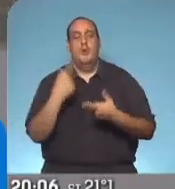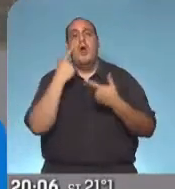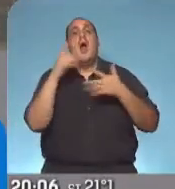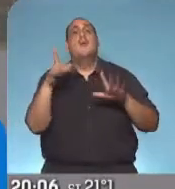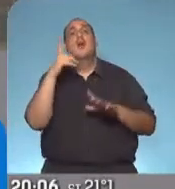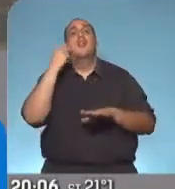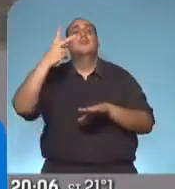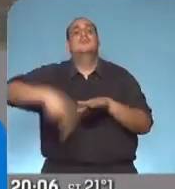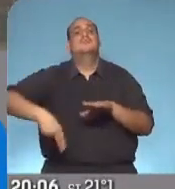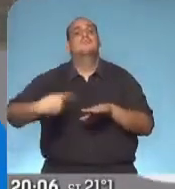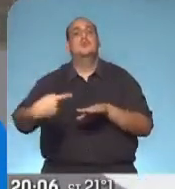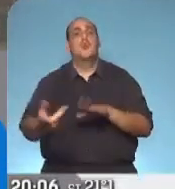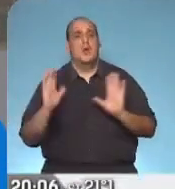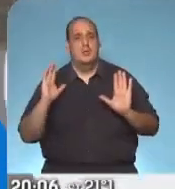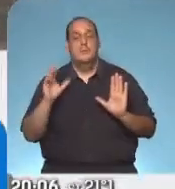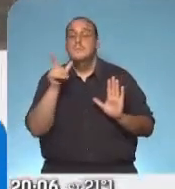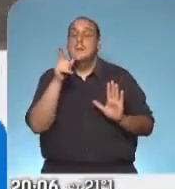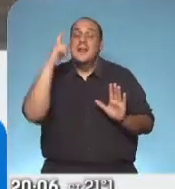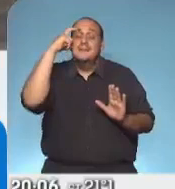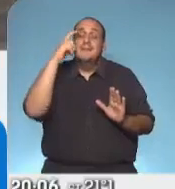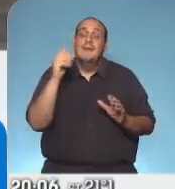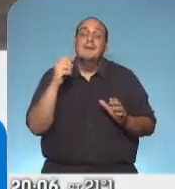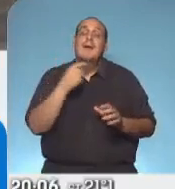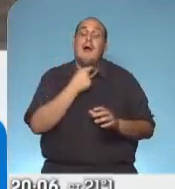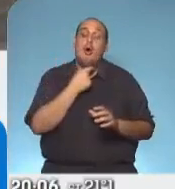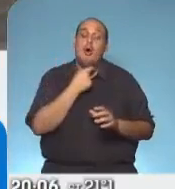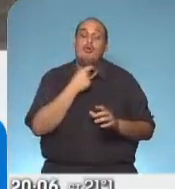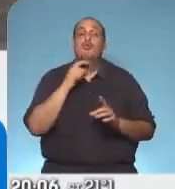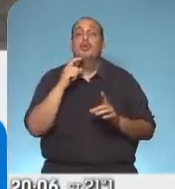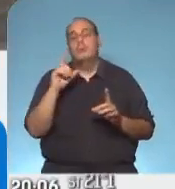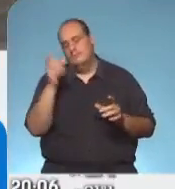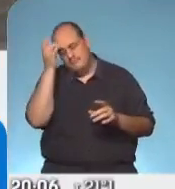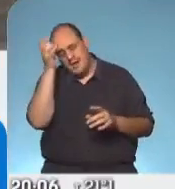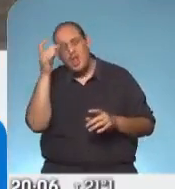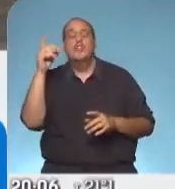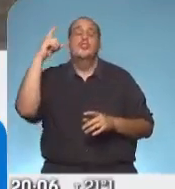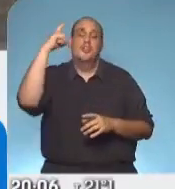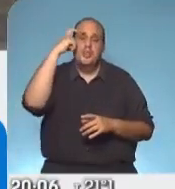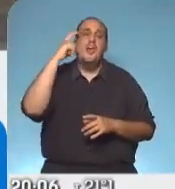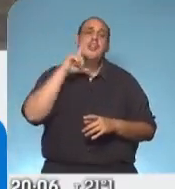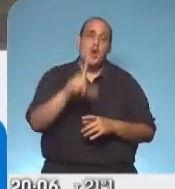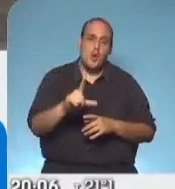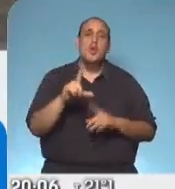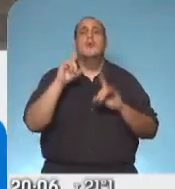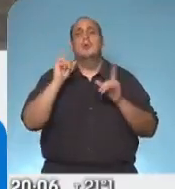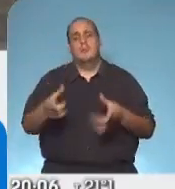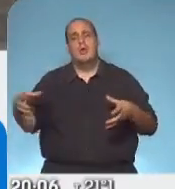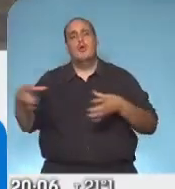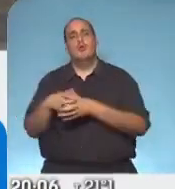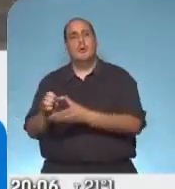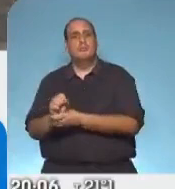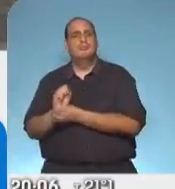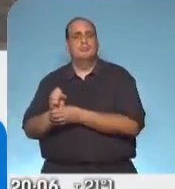fecha en principio hasta el 10 de agosto, pero incluso el 10 de julio, pero hablan también los infectólogos de